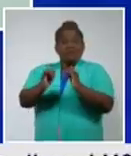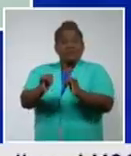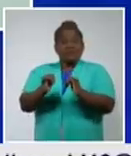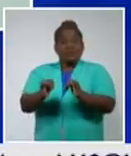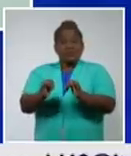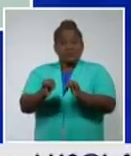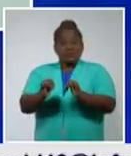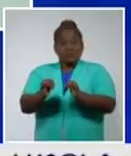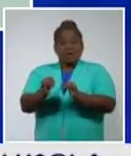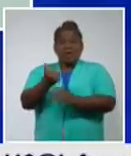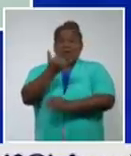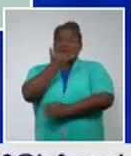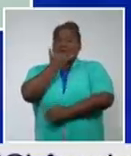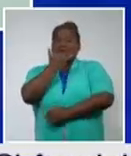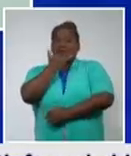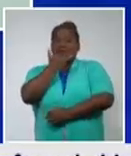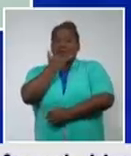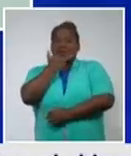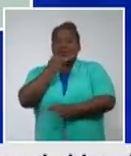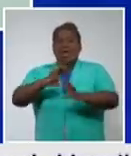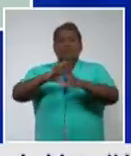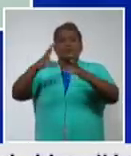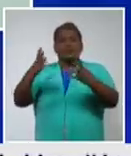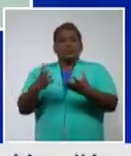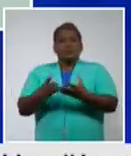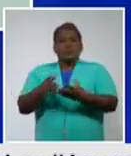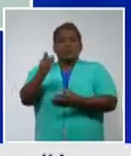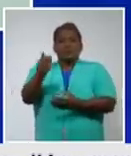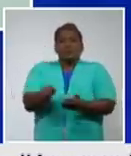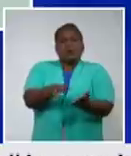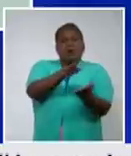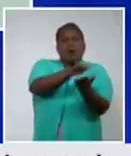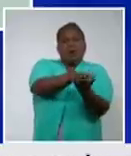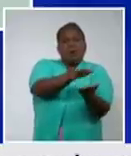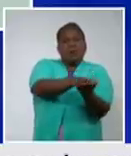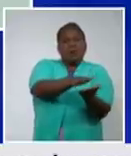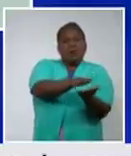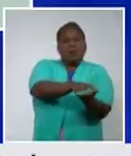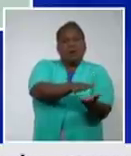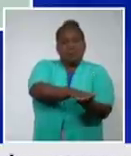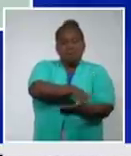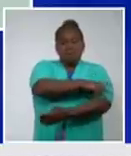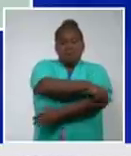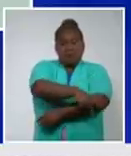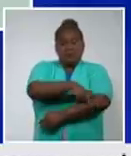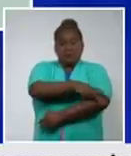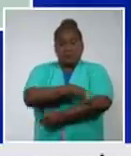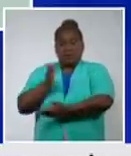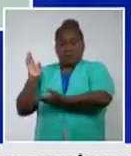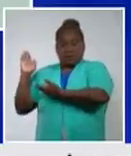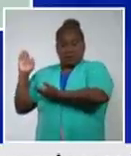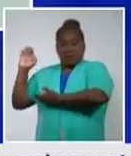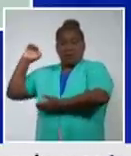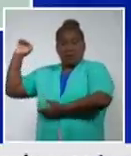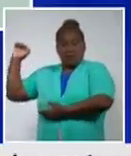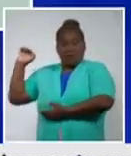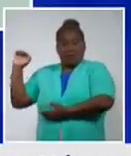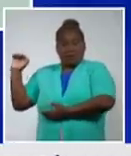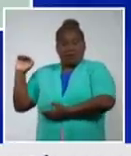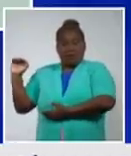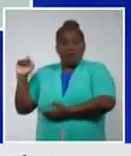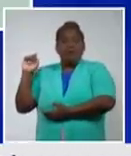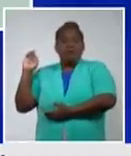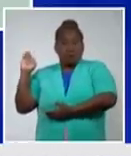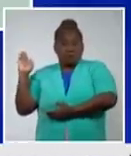incide mucho todos los casos que se acumulan en estos países, pero indiscutiblemente son países